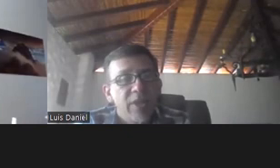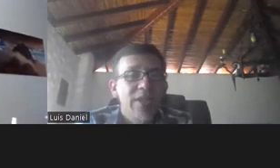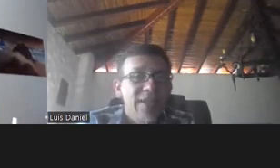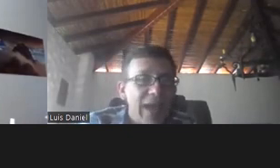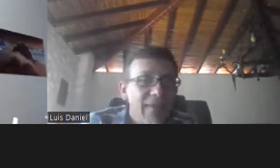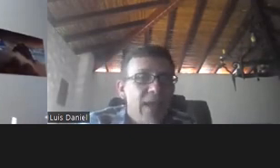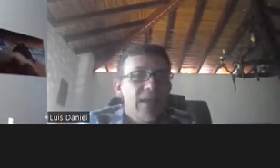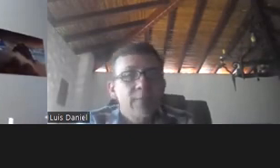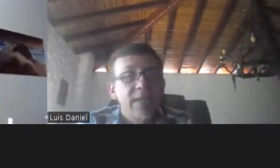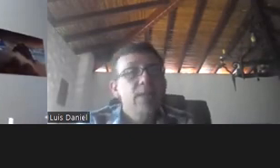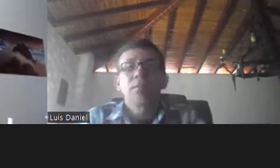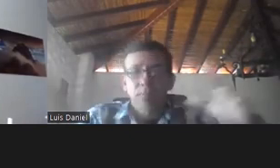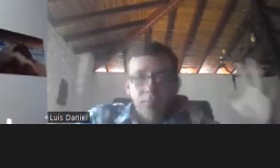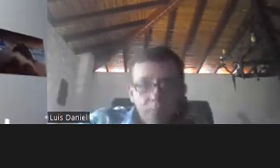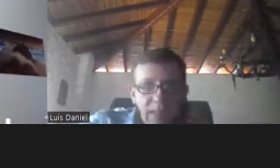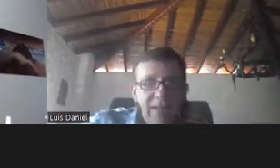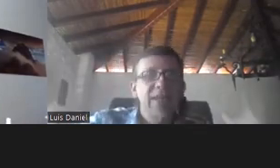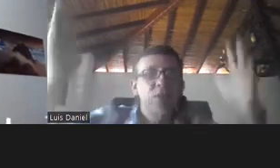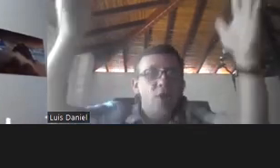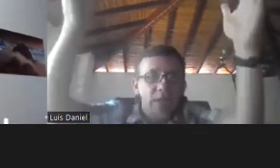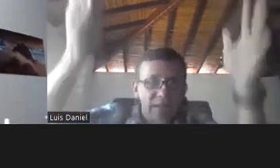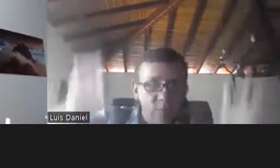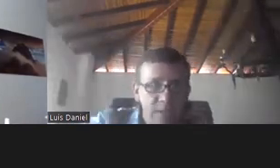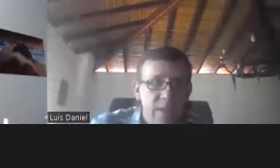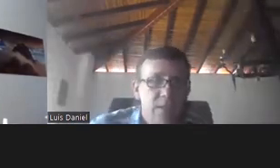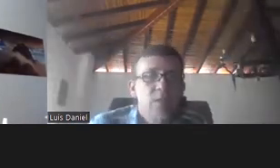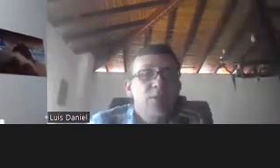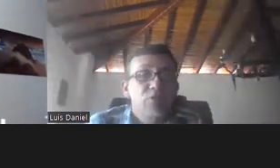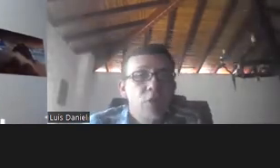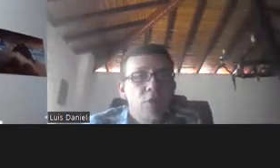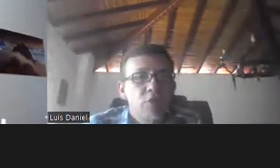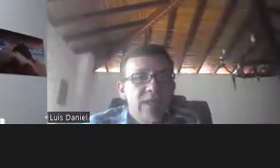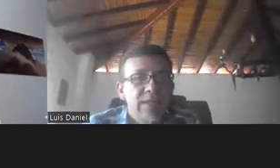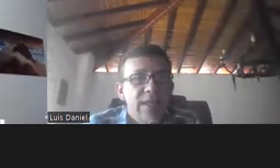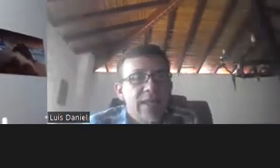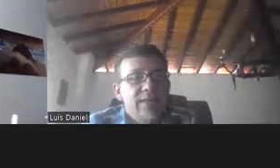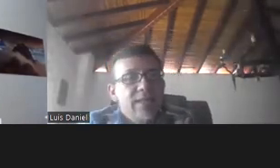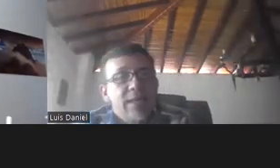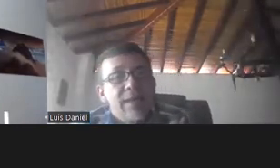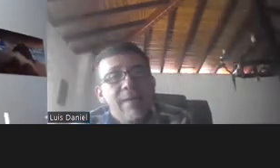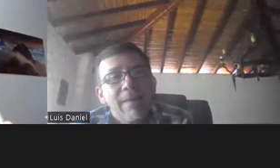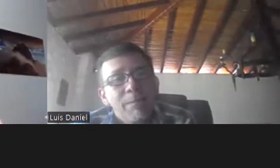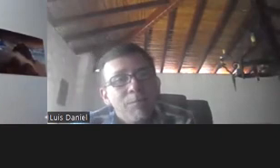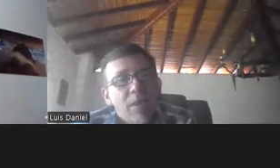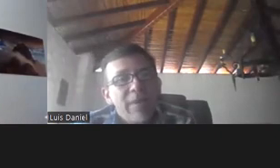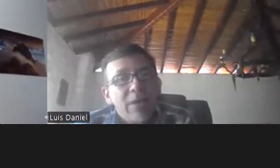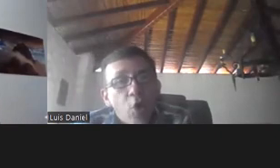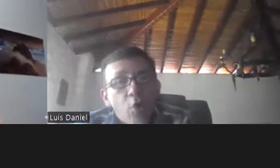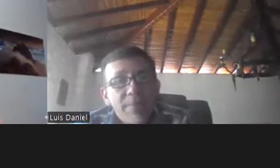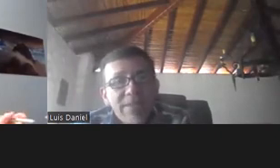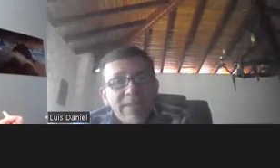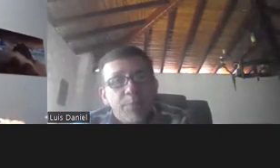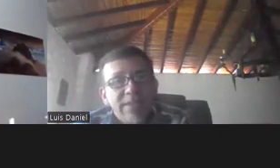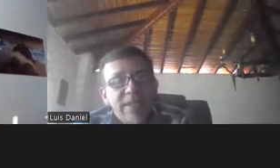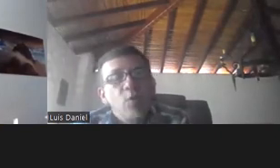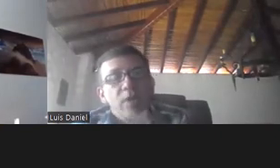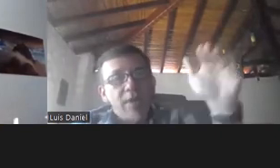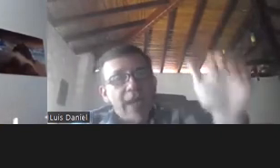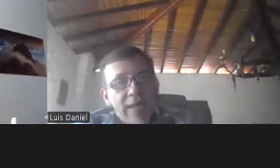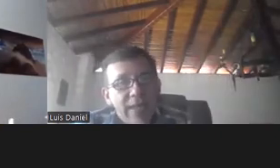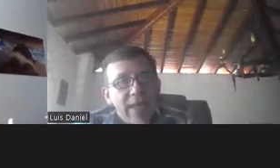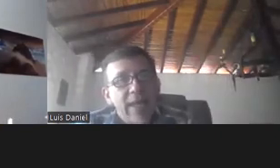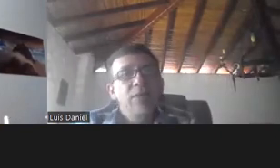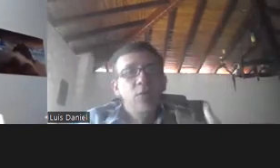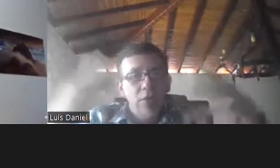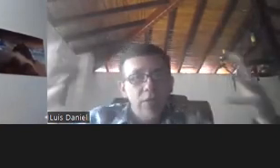prioridades a nivel de la región y tener una visión continental andina pero obviamente después tenemos